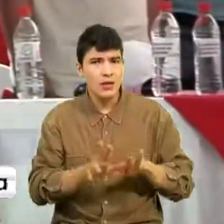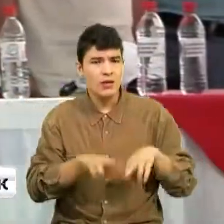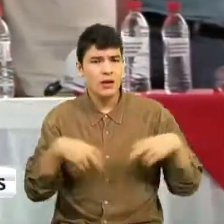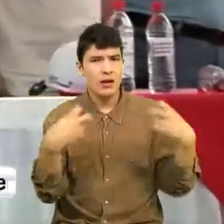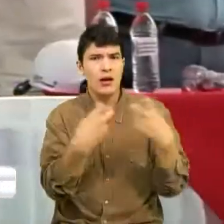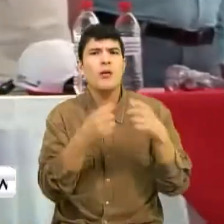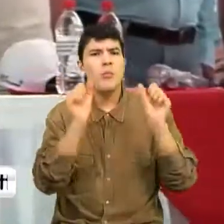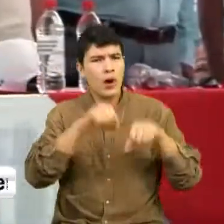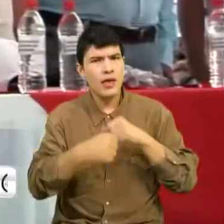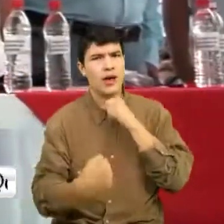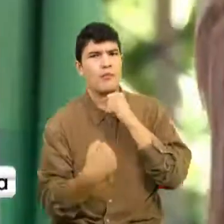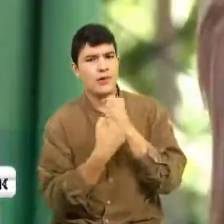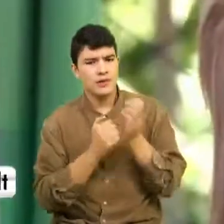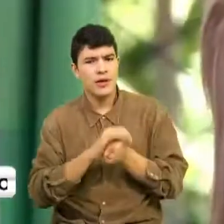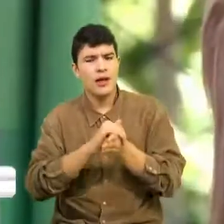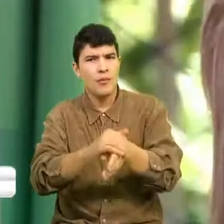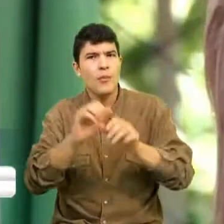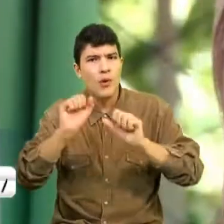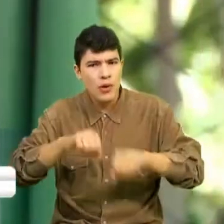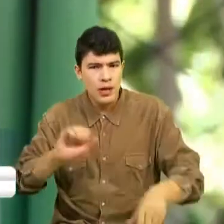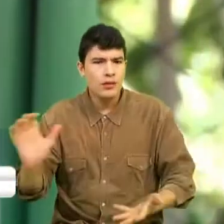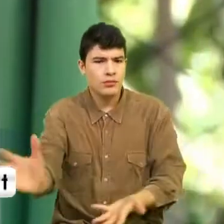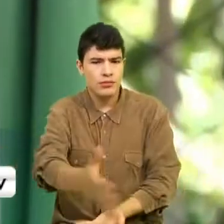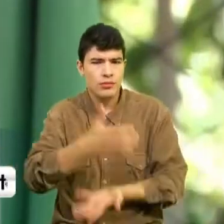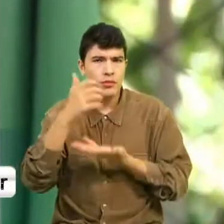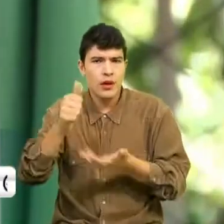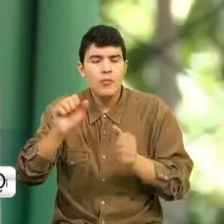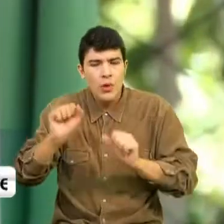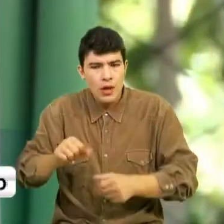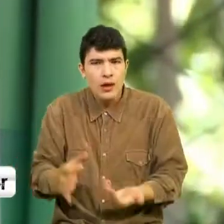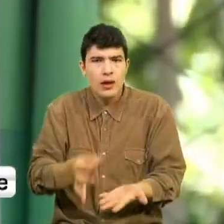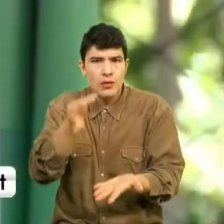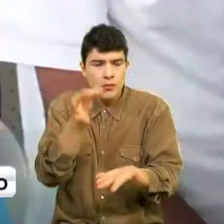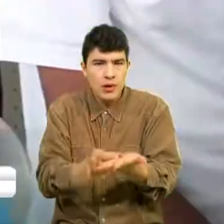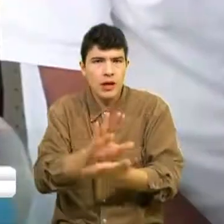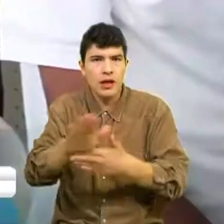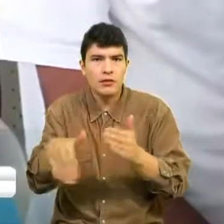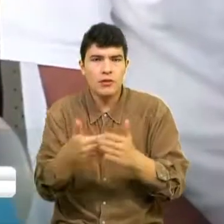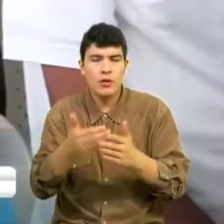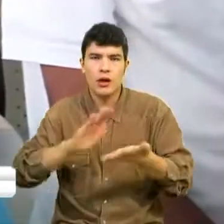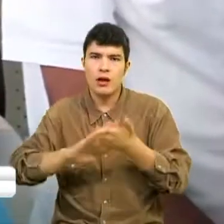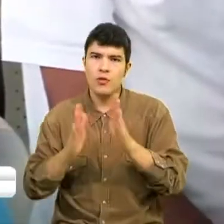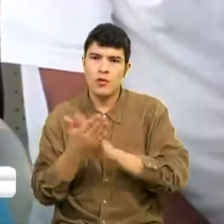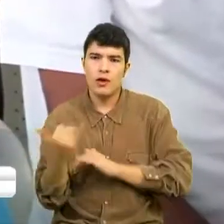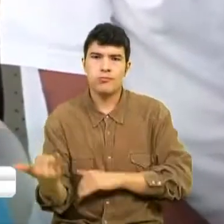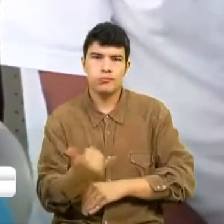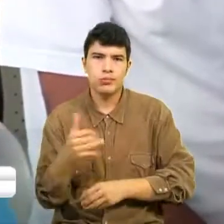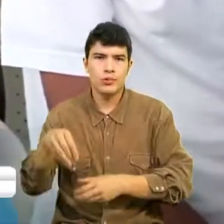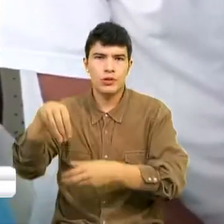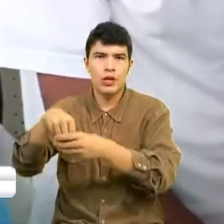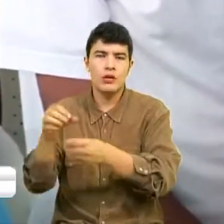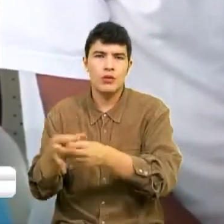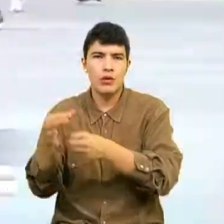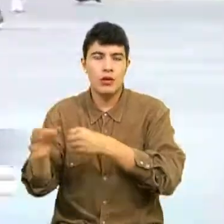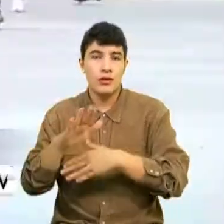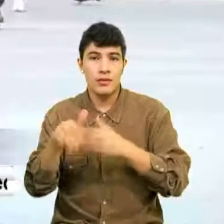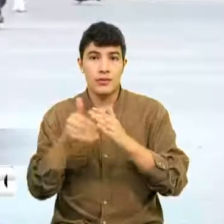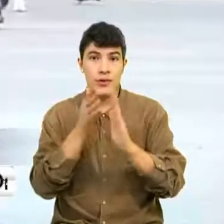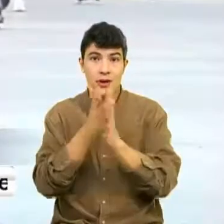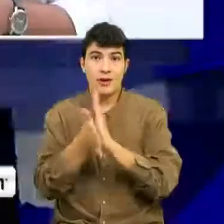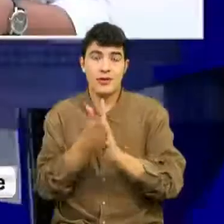para que la apoyen en la gestión para la consecución de recursos y poderle cumplir a la comunidad de esta región. Esta es la información que